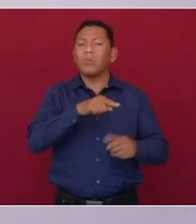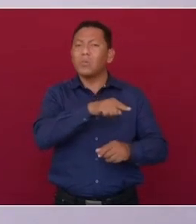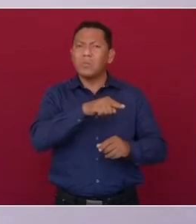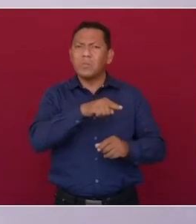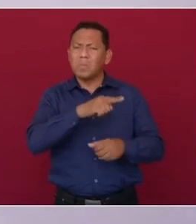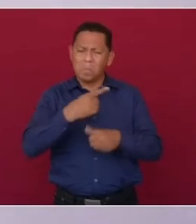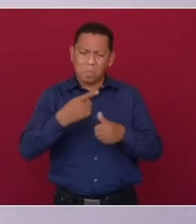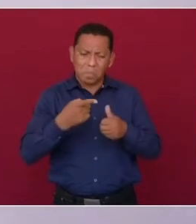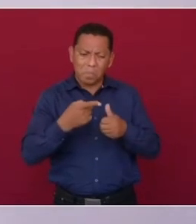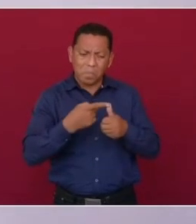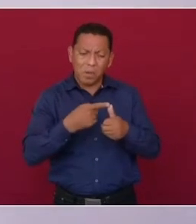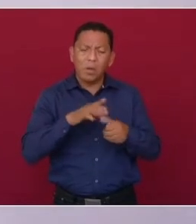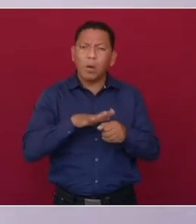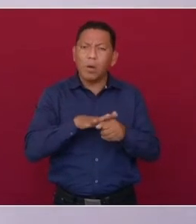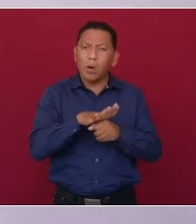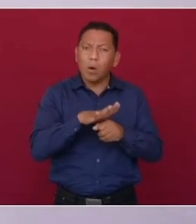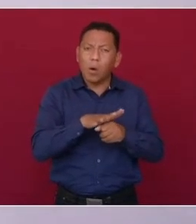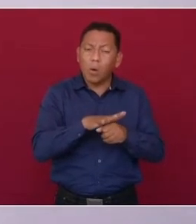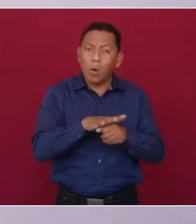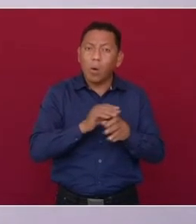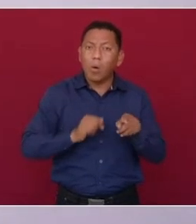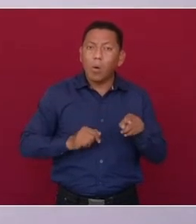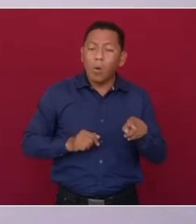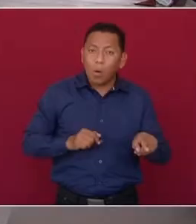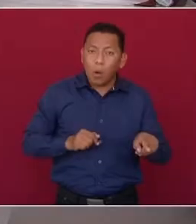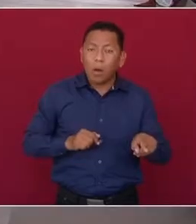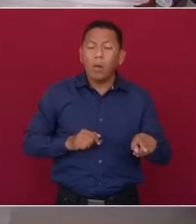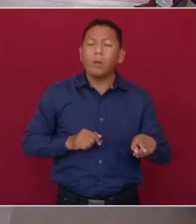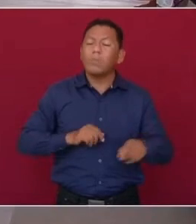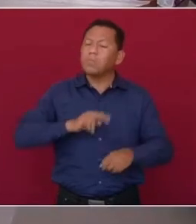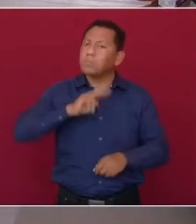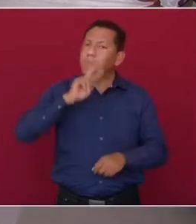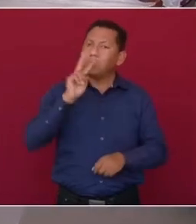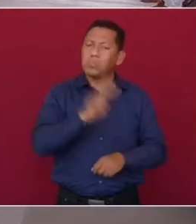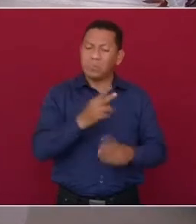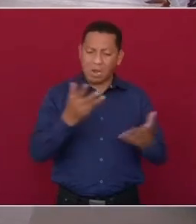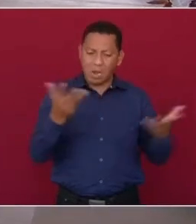prioridad en las líneas de transmisión.